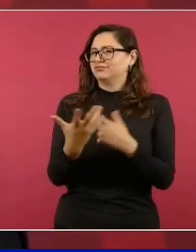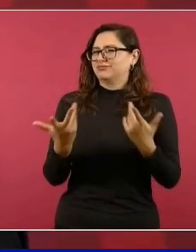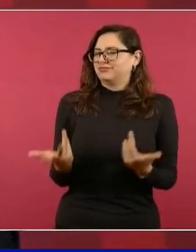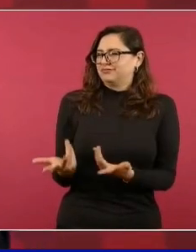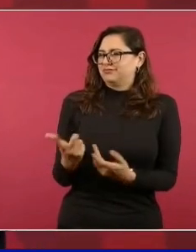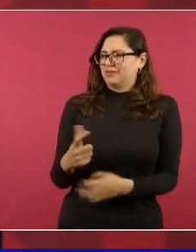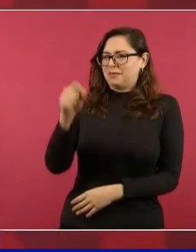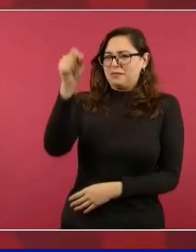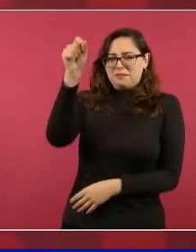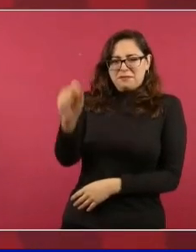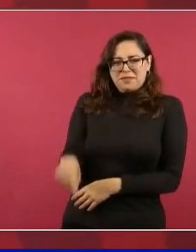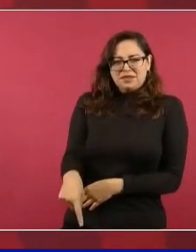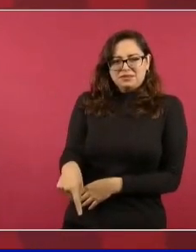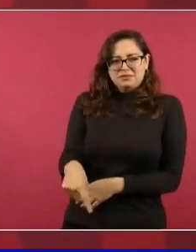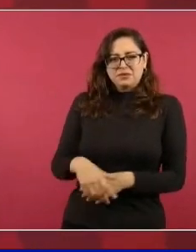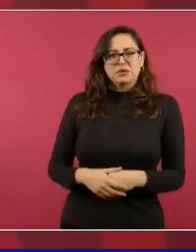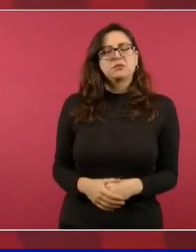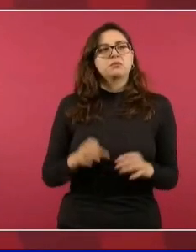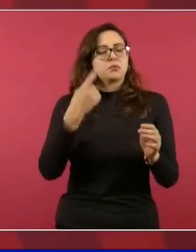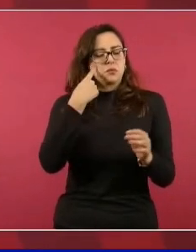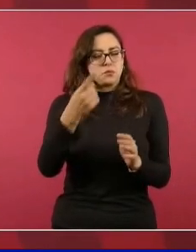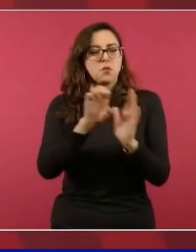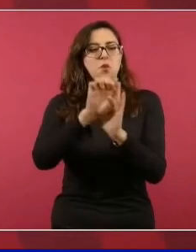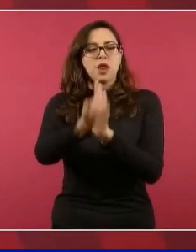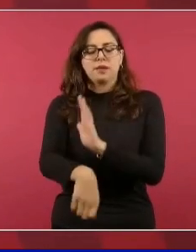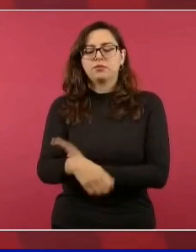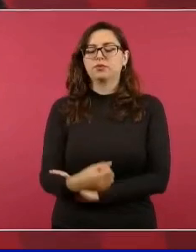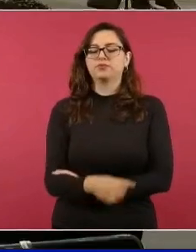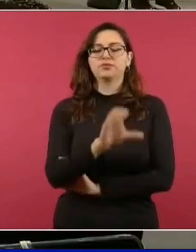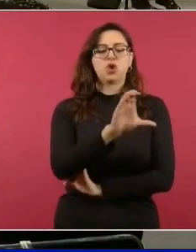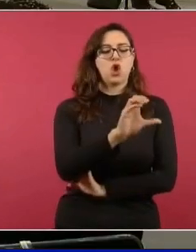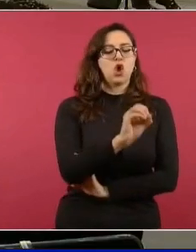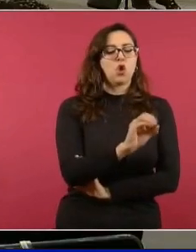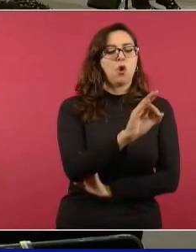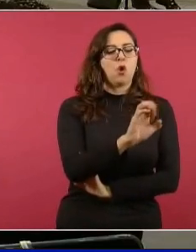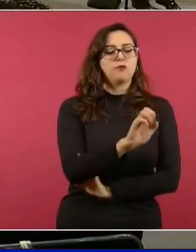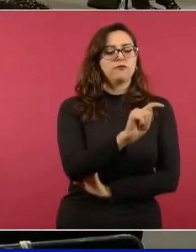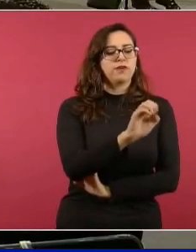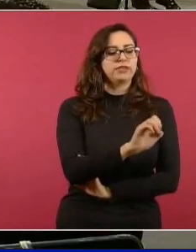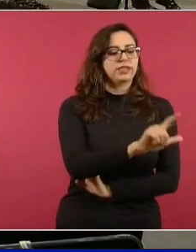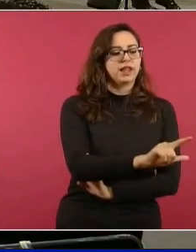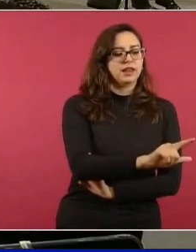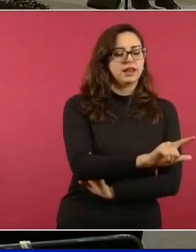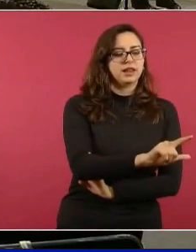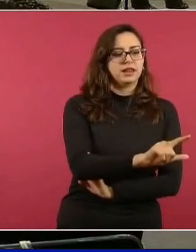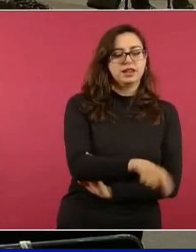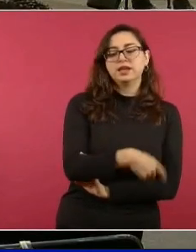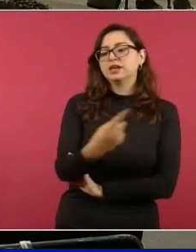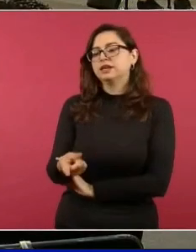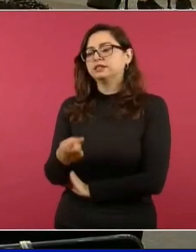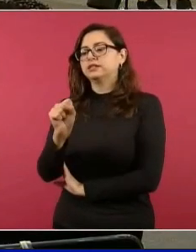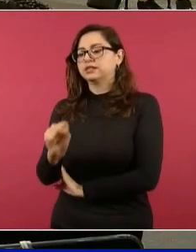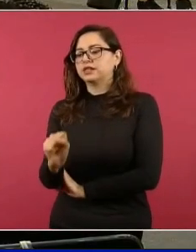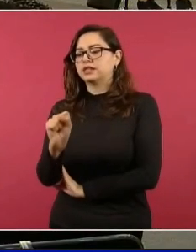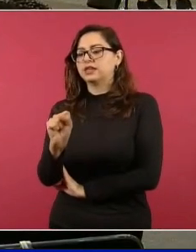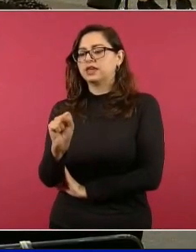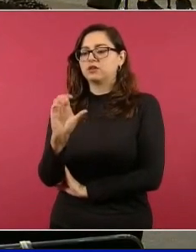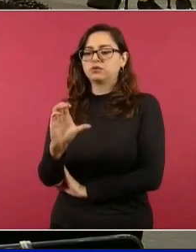la COFETEL y existe Comunicaciones y Transportes.